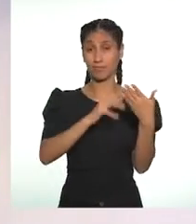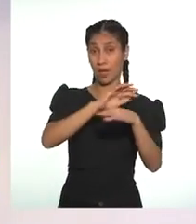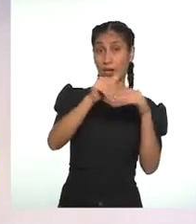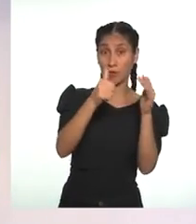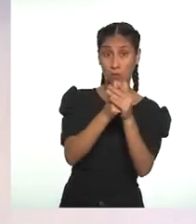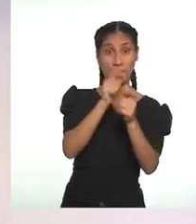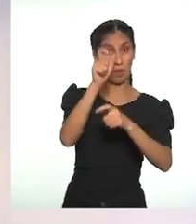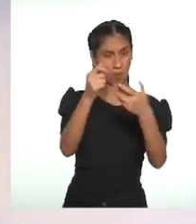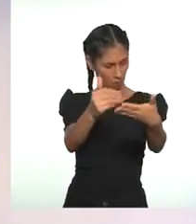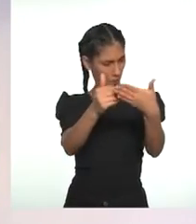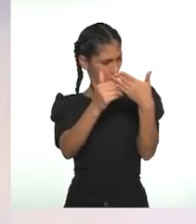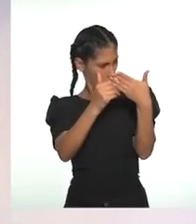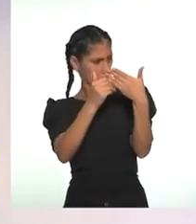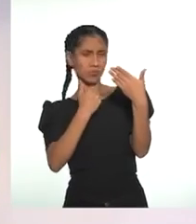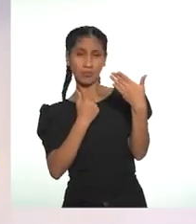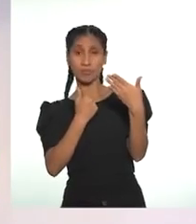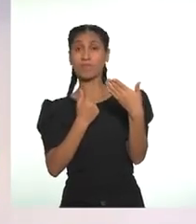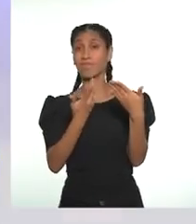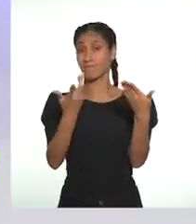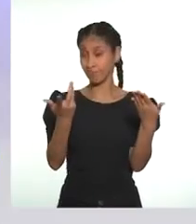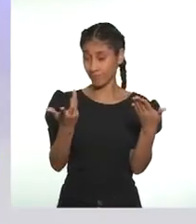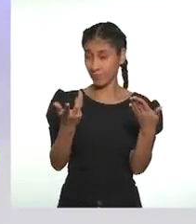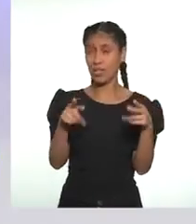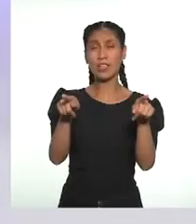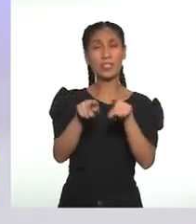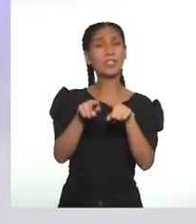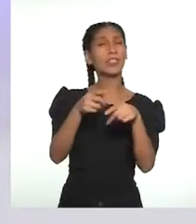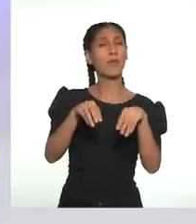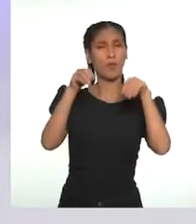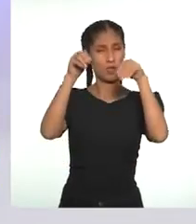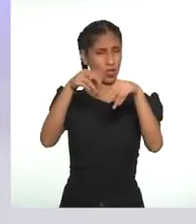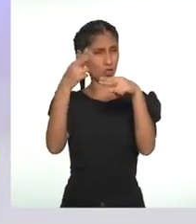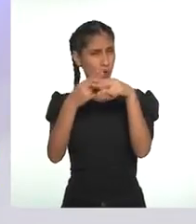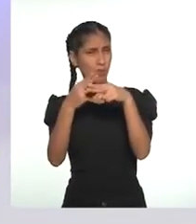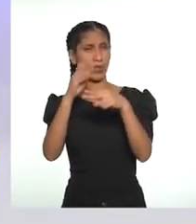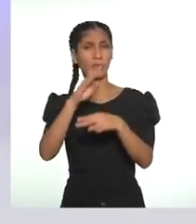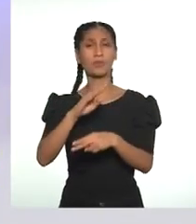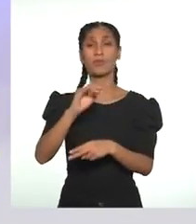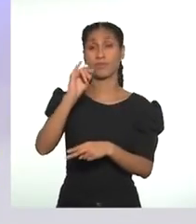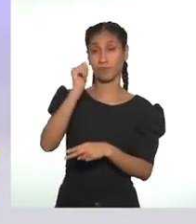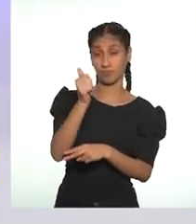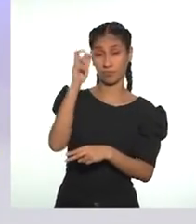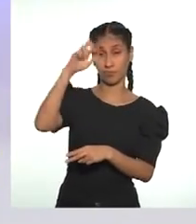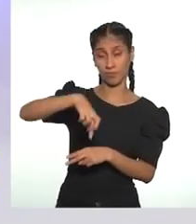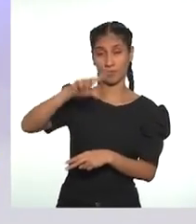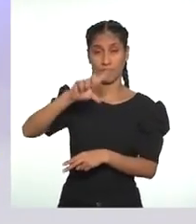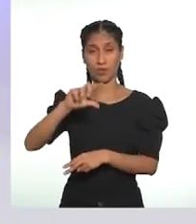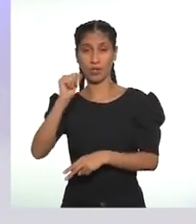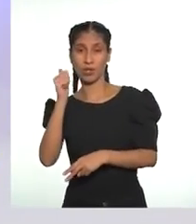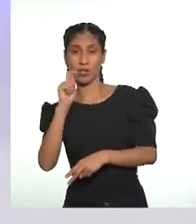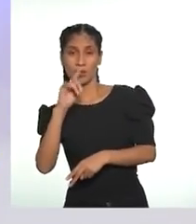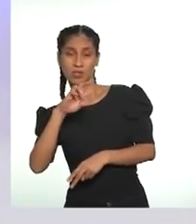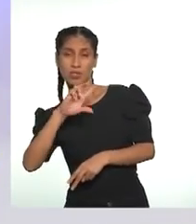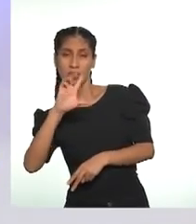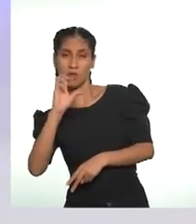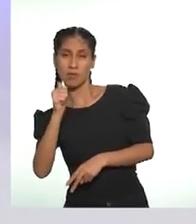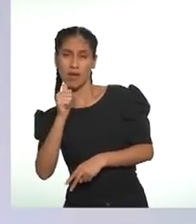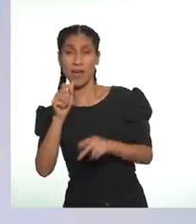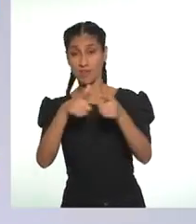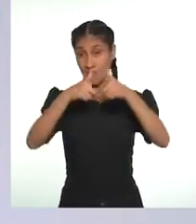cual están dirigidas las recomendaciones. A esto se denomina función apelativa del